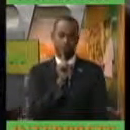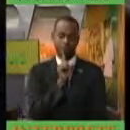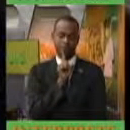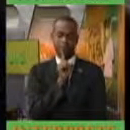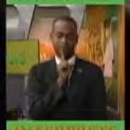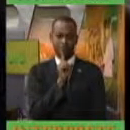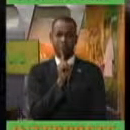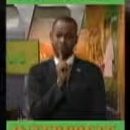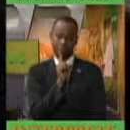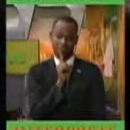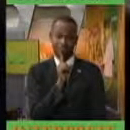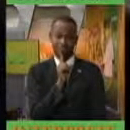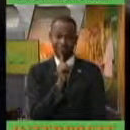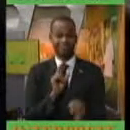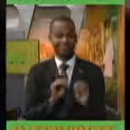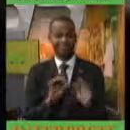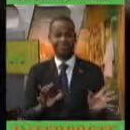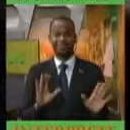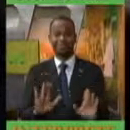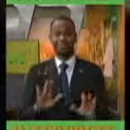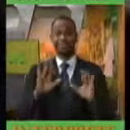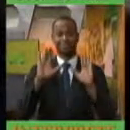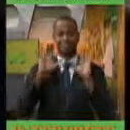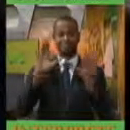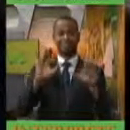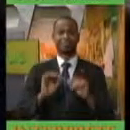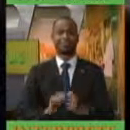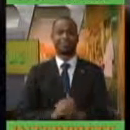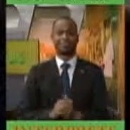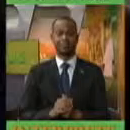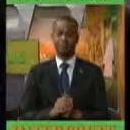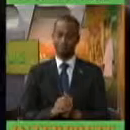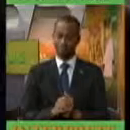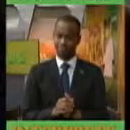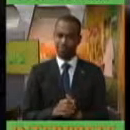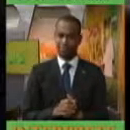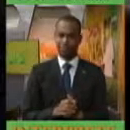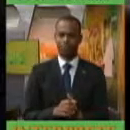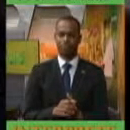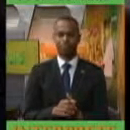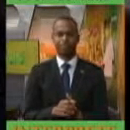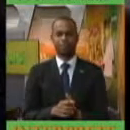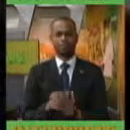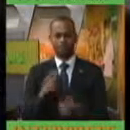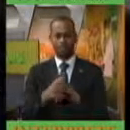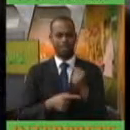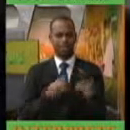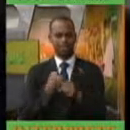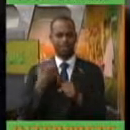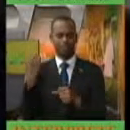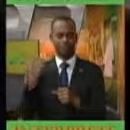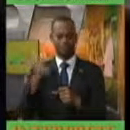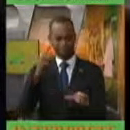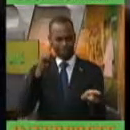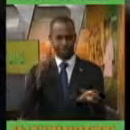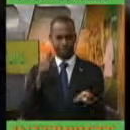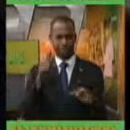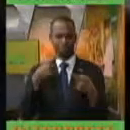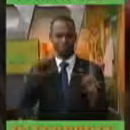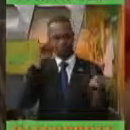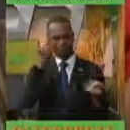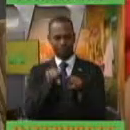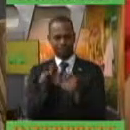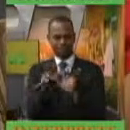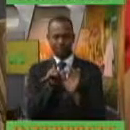ejemplo. Entonces, es maravilloso. Pero volviendo a la alcaldía, logramos el año pasado firmar un convenio con